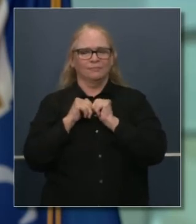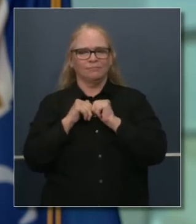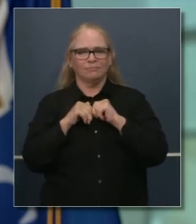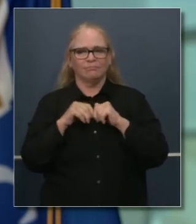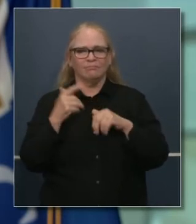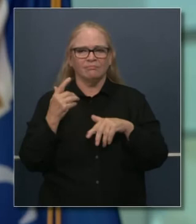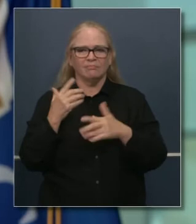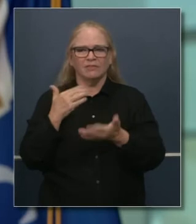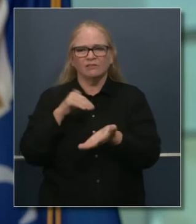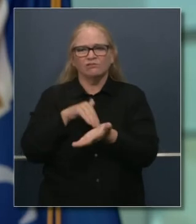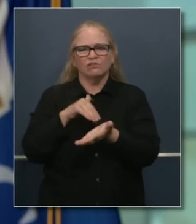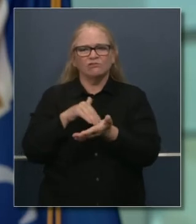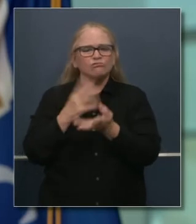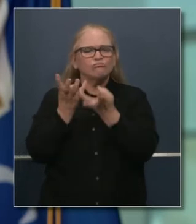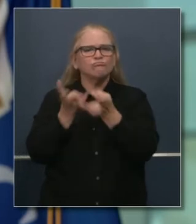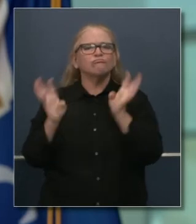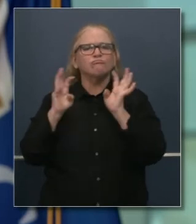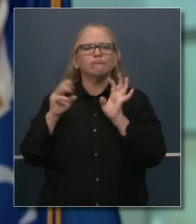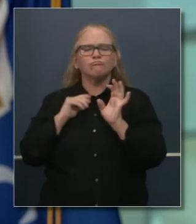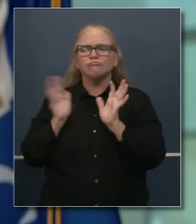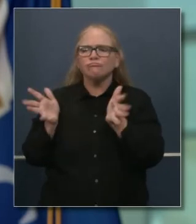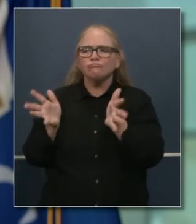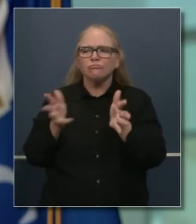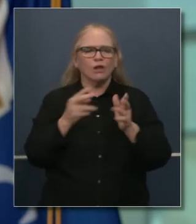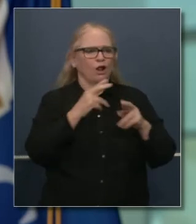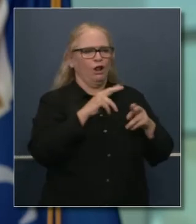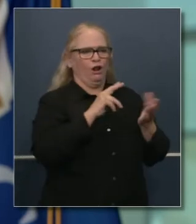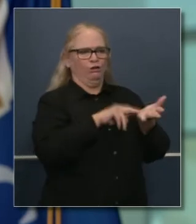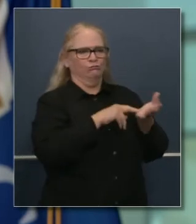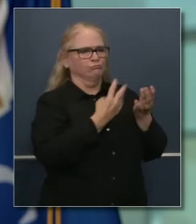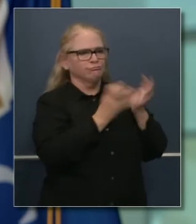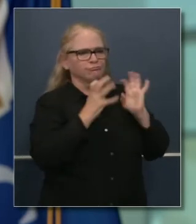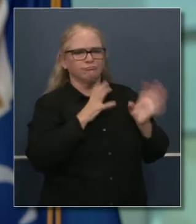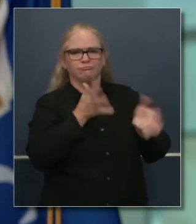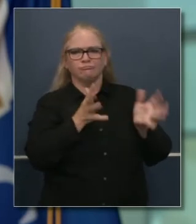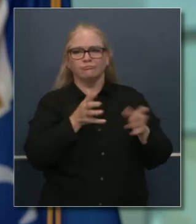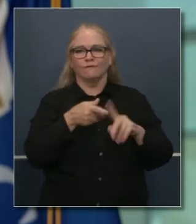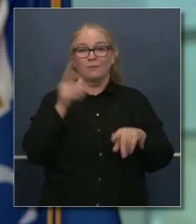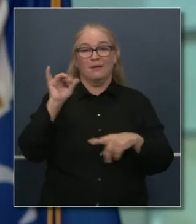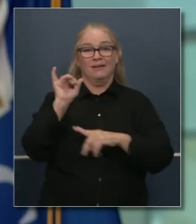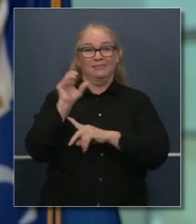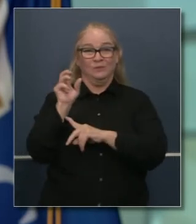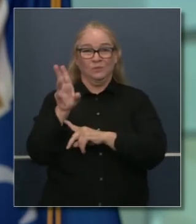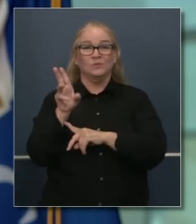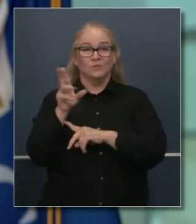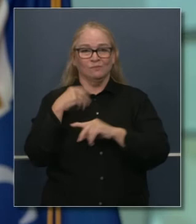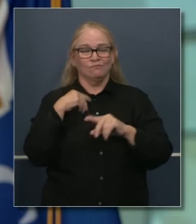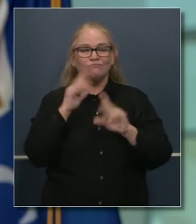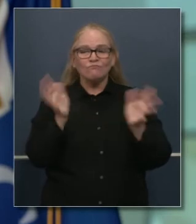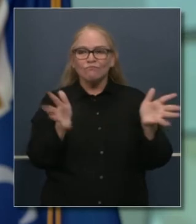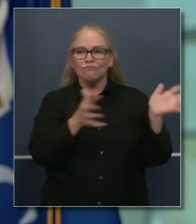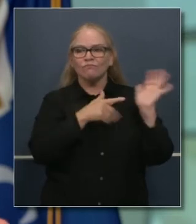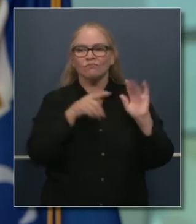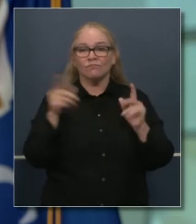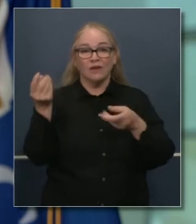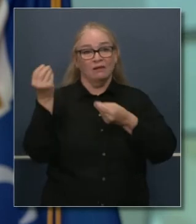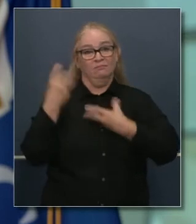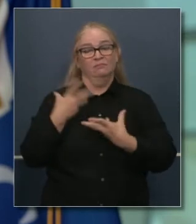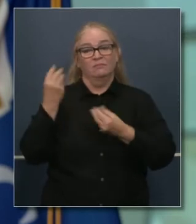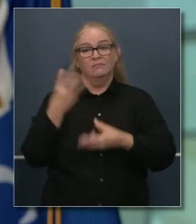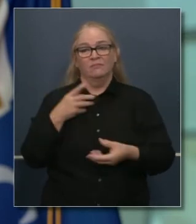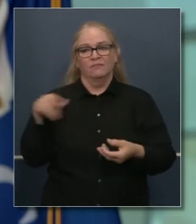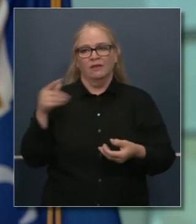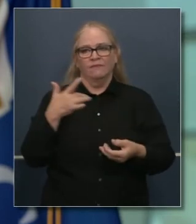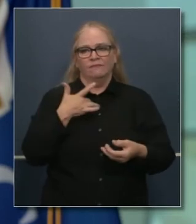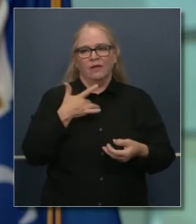un número de doctores y enfermeras enfermedades de unidades de cuidados intensivos quienes hablaron